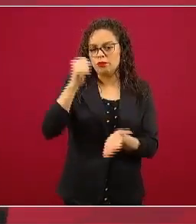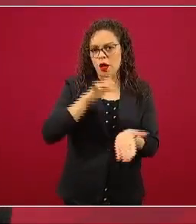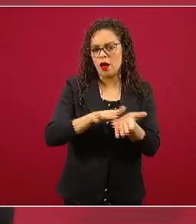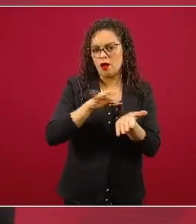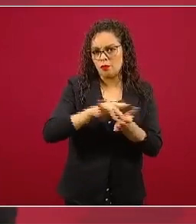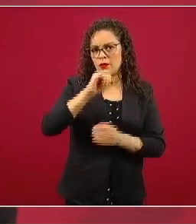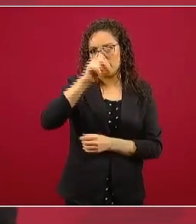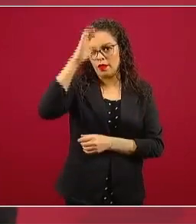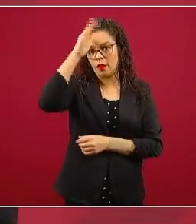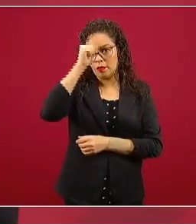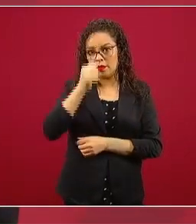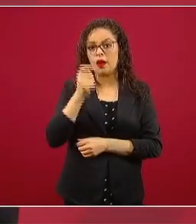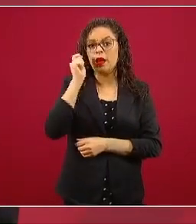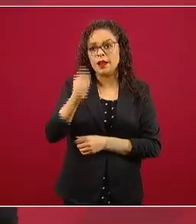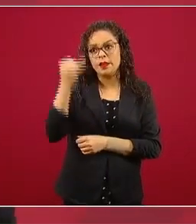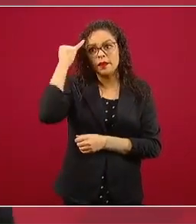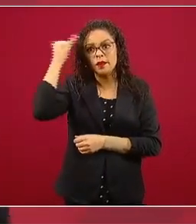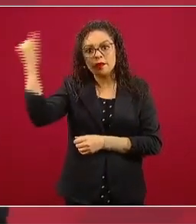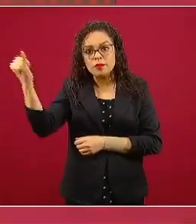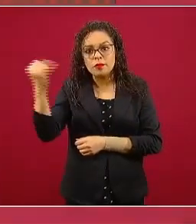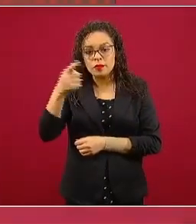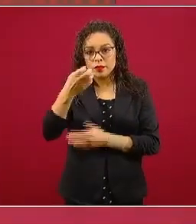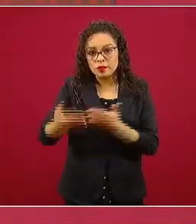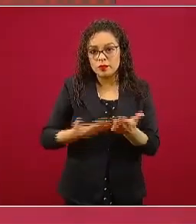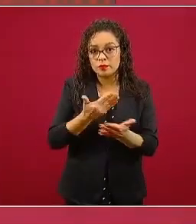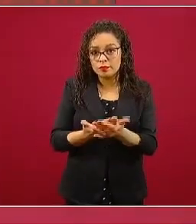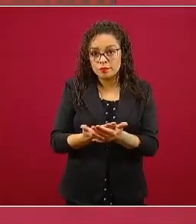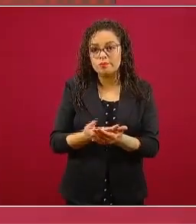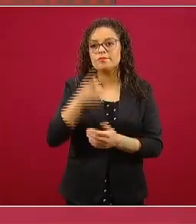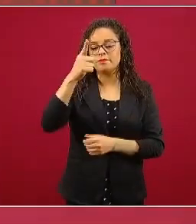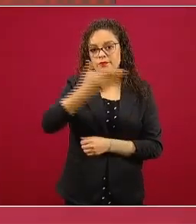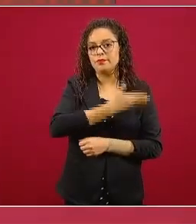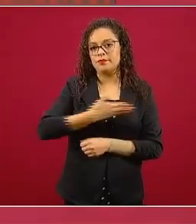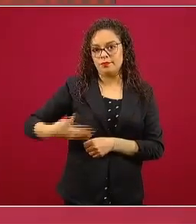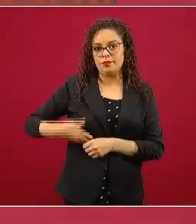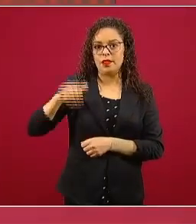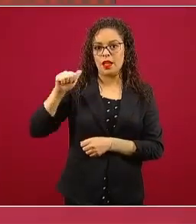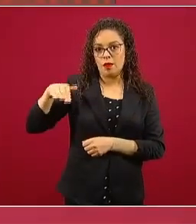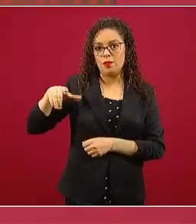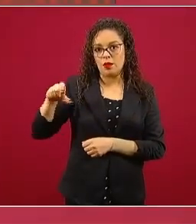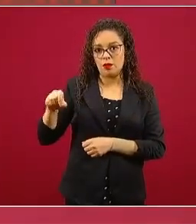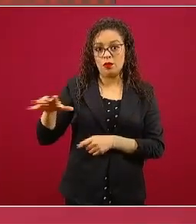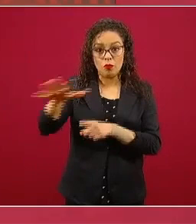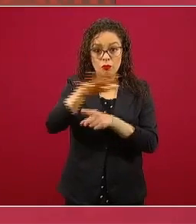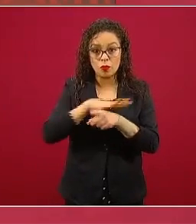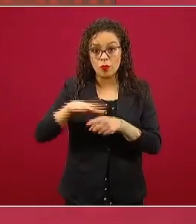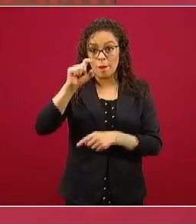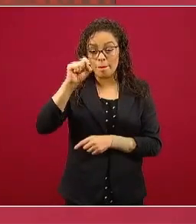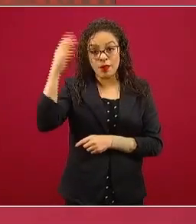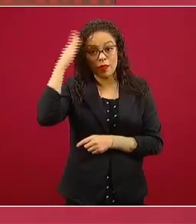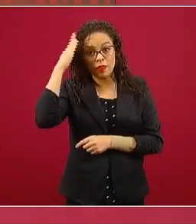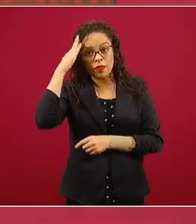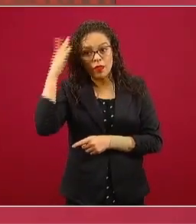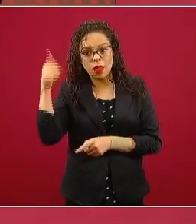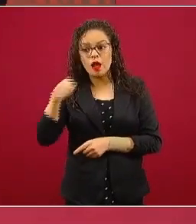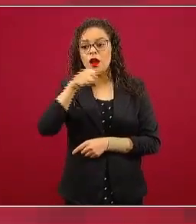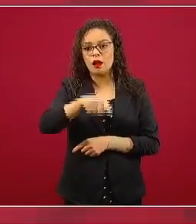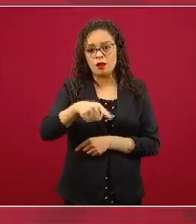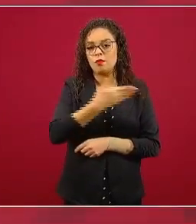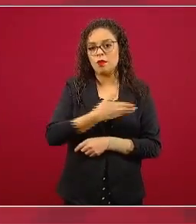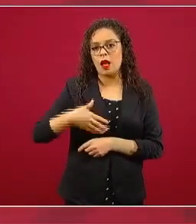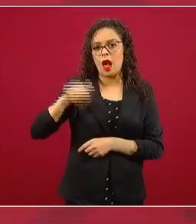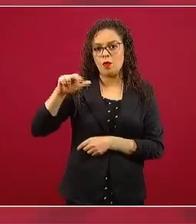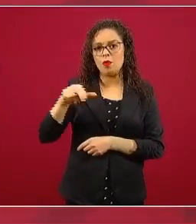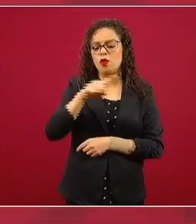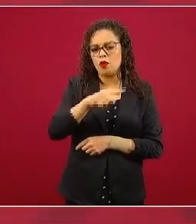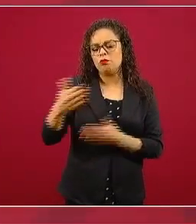por el presidente López Obrador en aquella reunión. De todos los 20 líderes, fue el que dijo, esto es lo que se necesita. Entonces, por